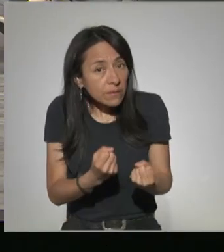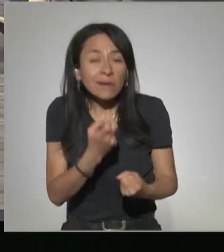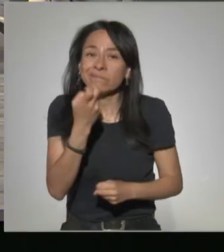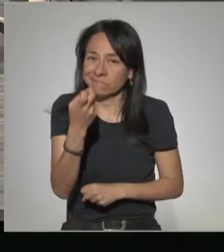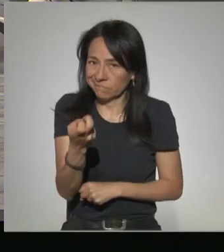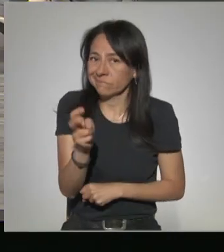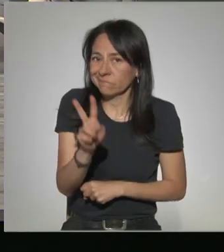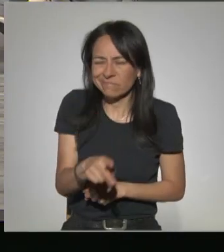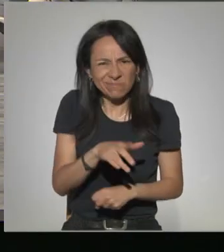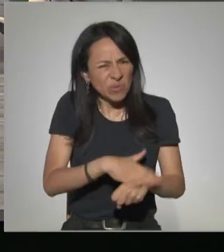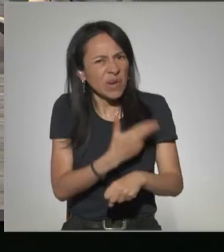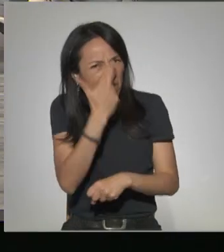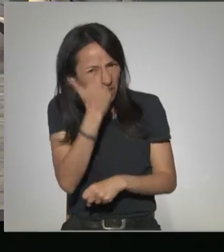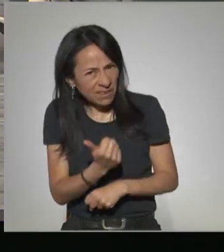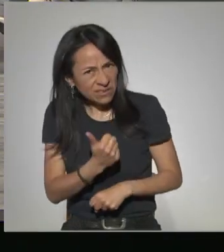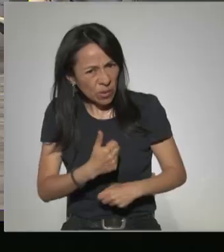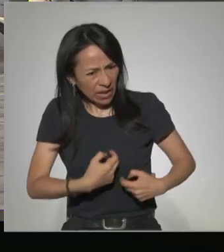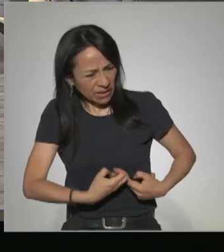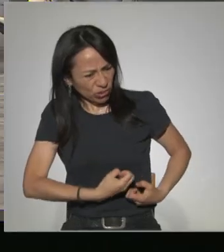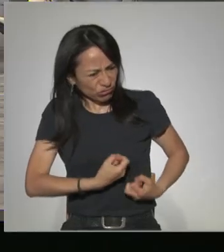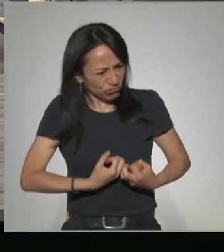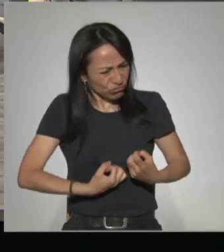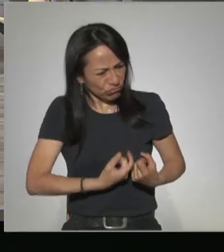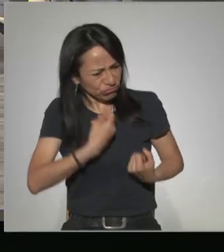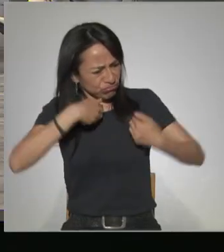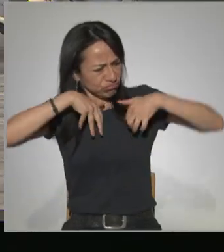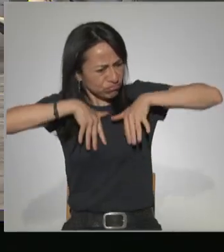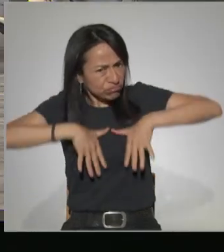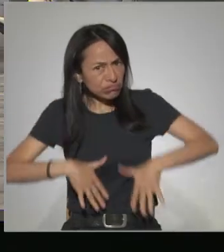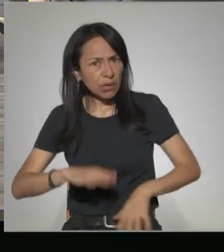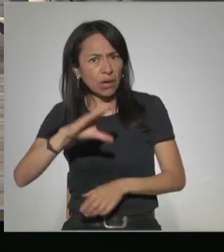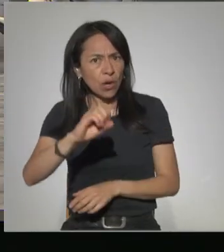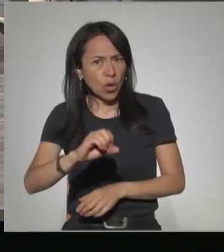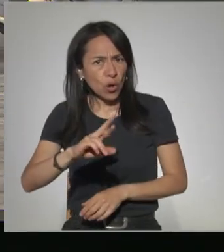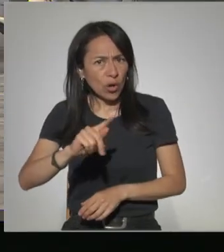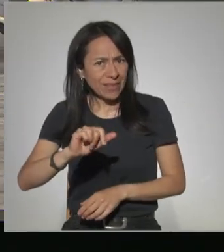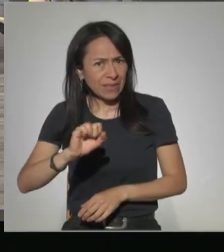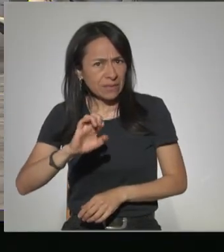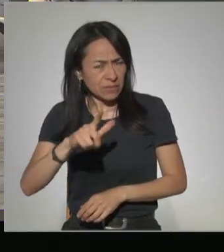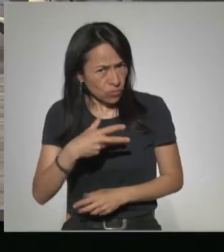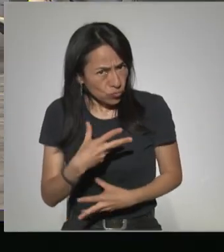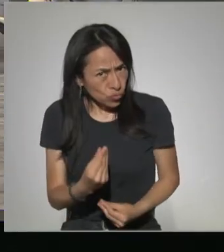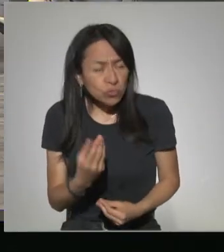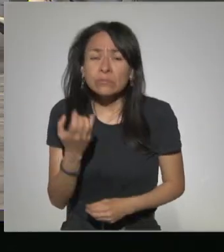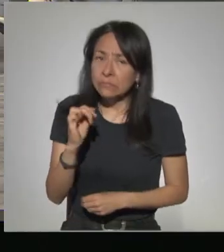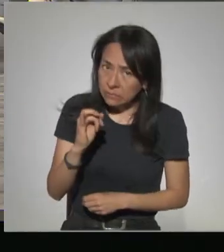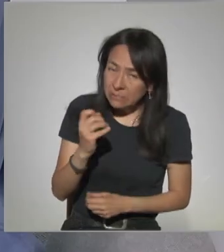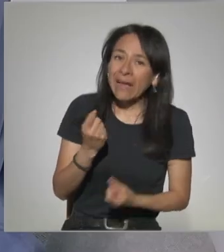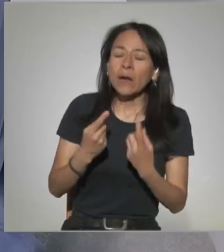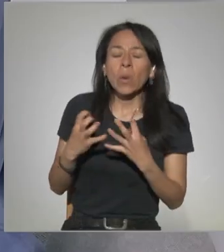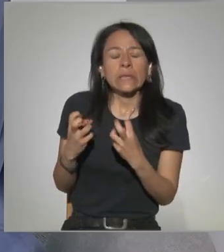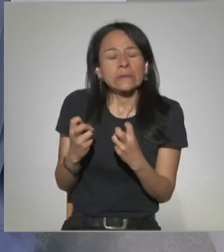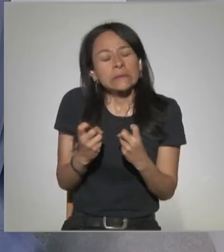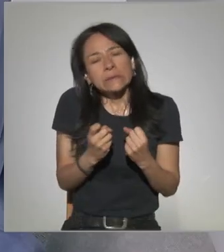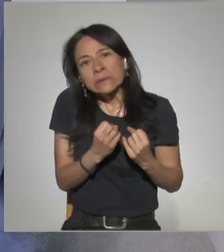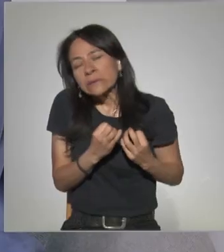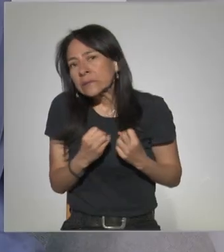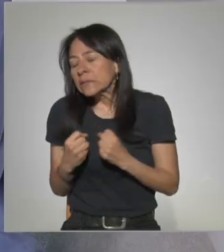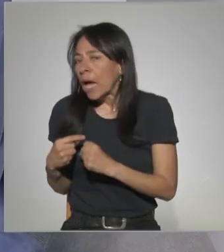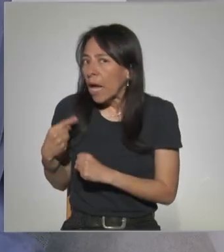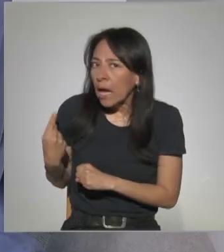demasiado cortisol. Sí, por ejemplo, hay varios estudios que asocian esta parte de estados de estrés prolongado, por